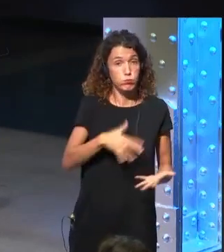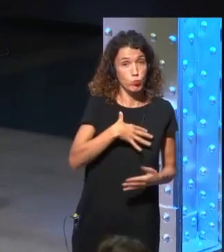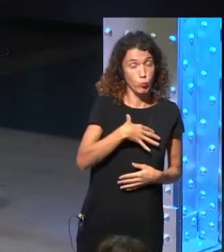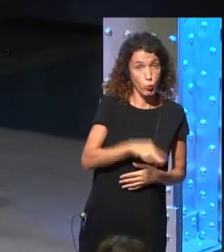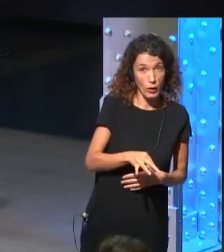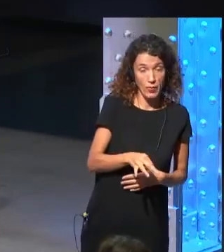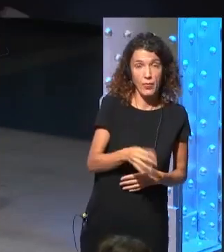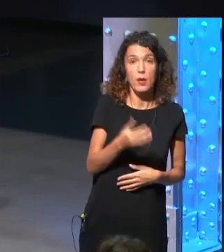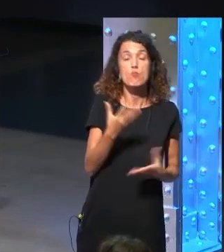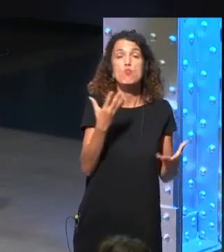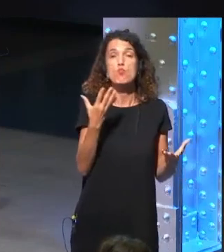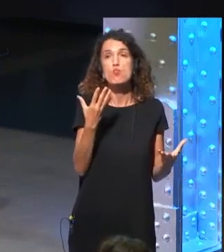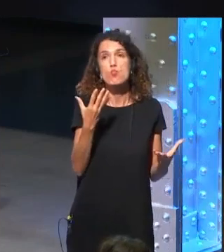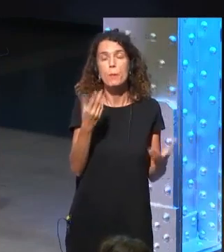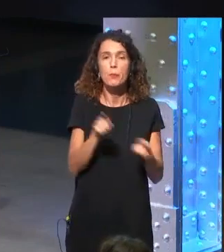hay muchos